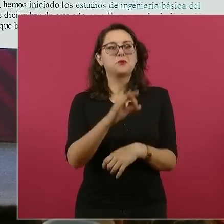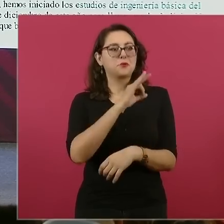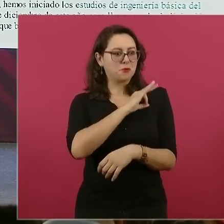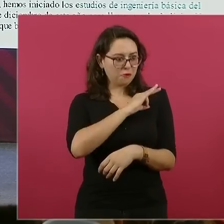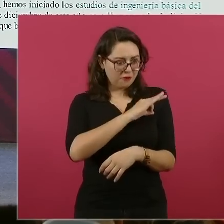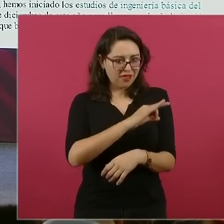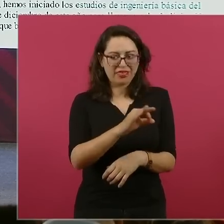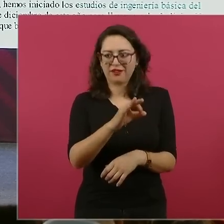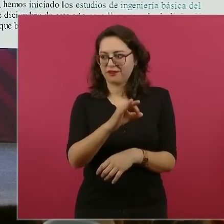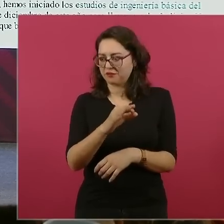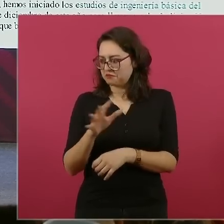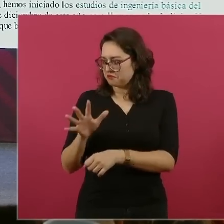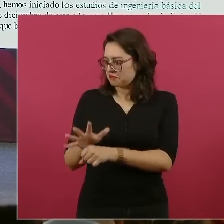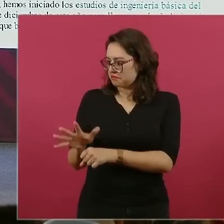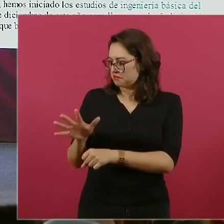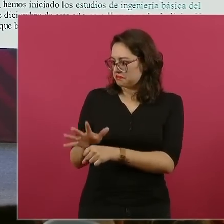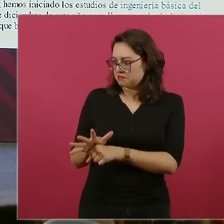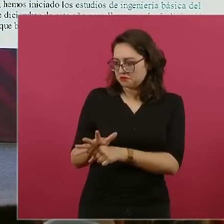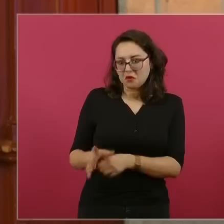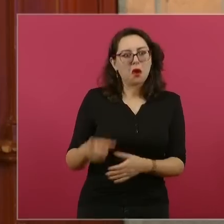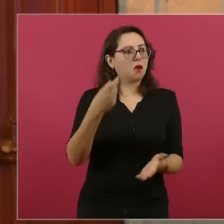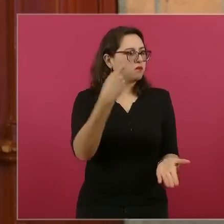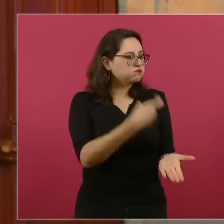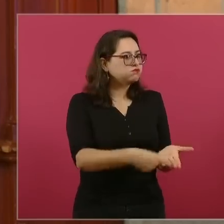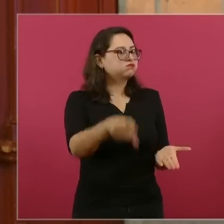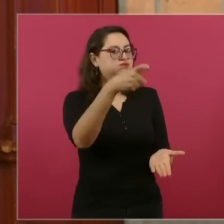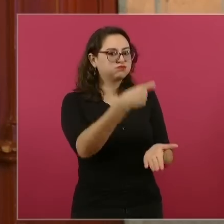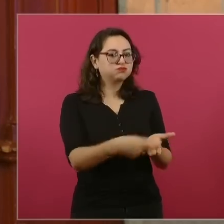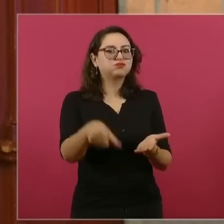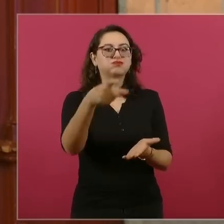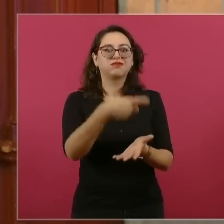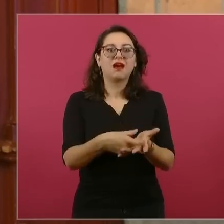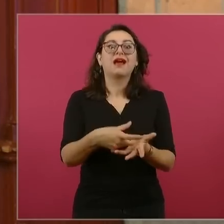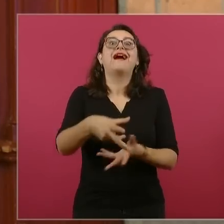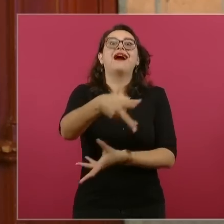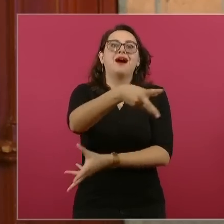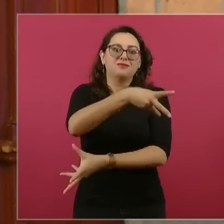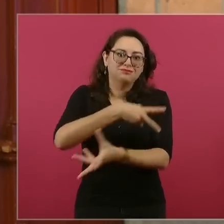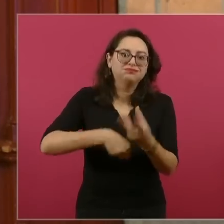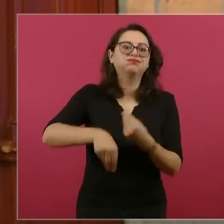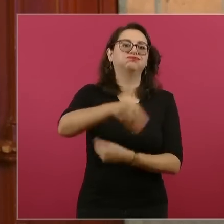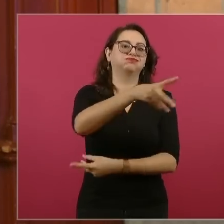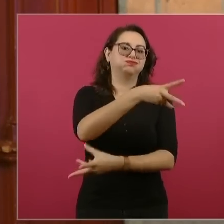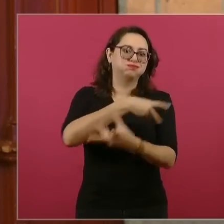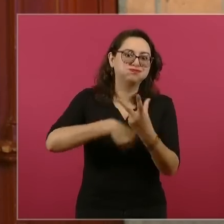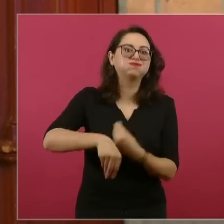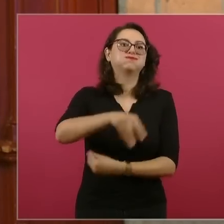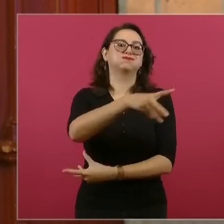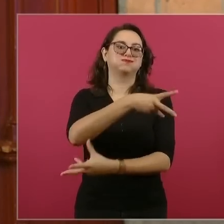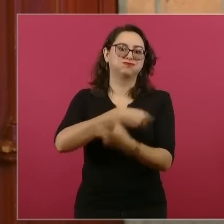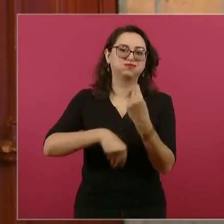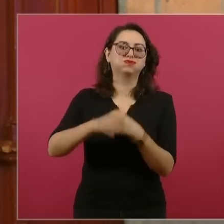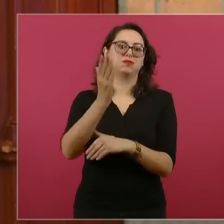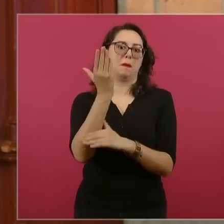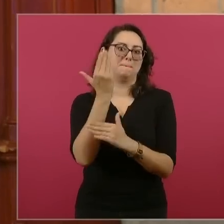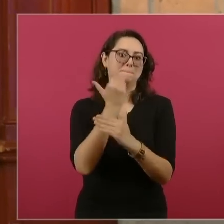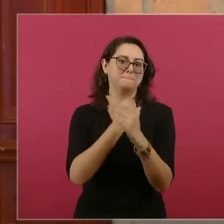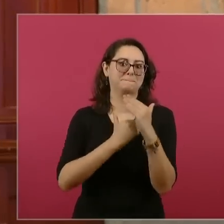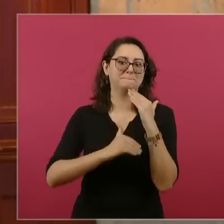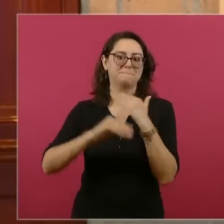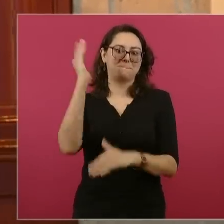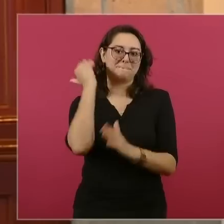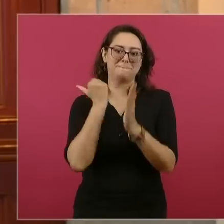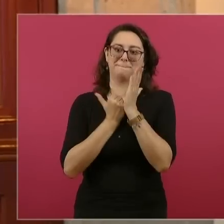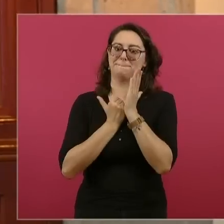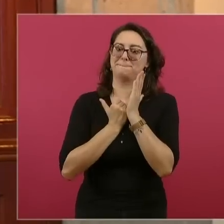la agricultura, el comercio, todo será materialmente empujado a desarrollarse en una escala que